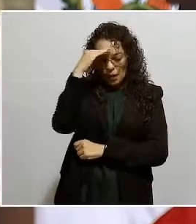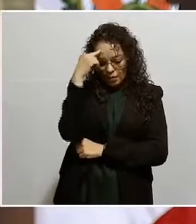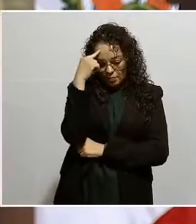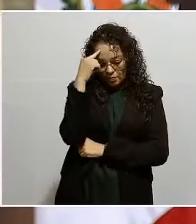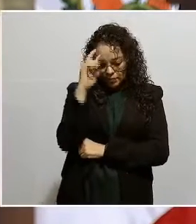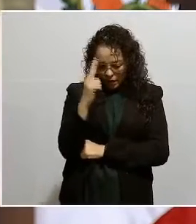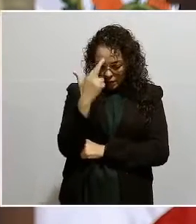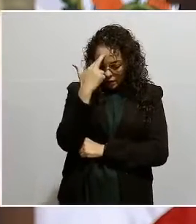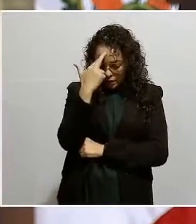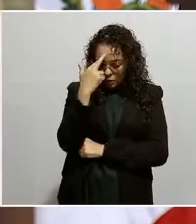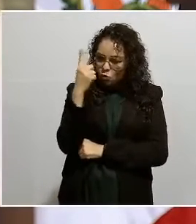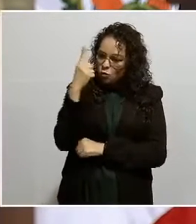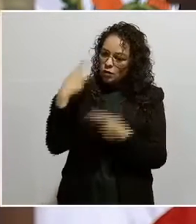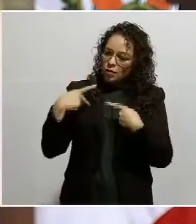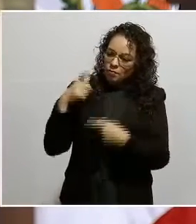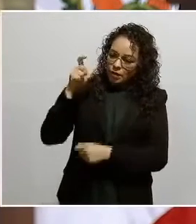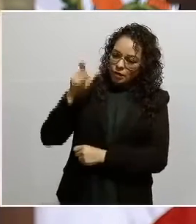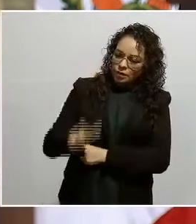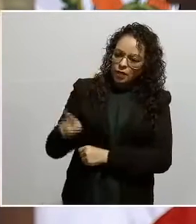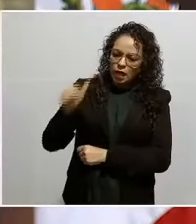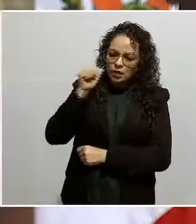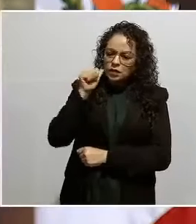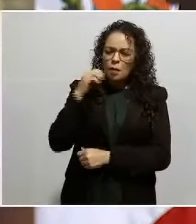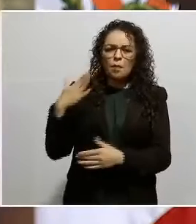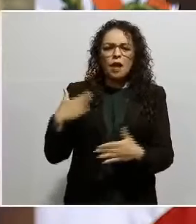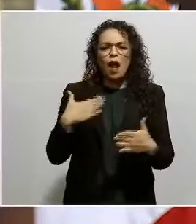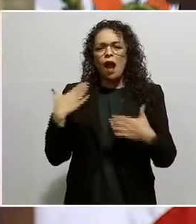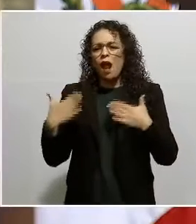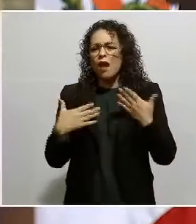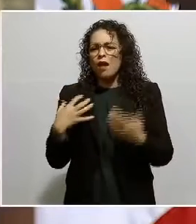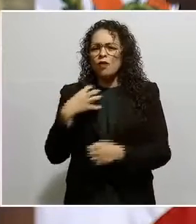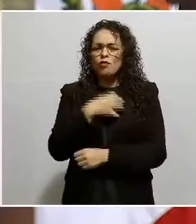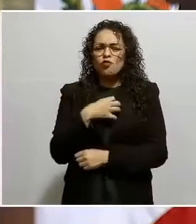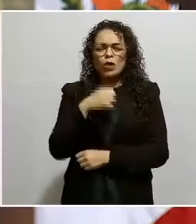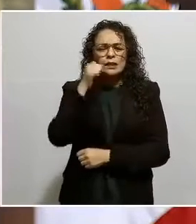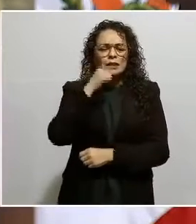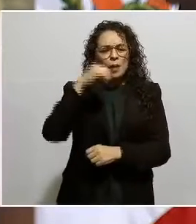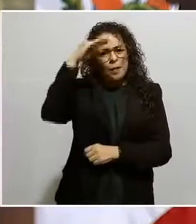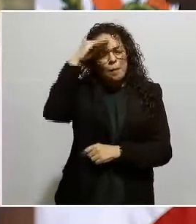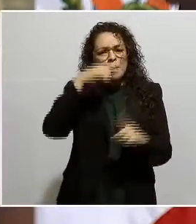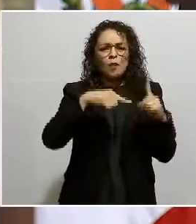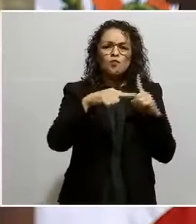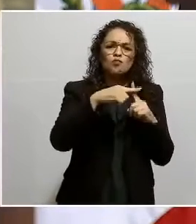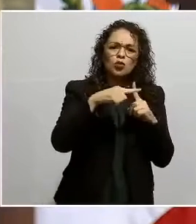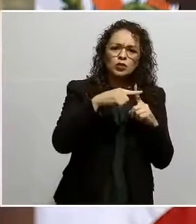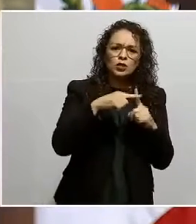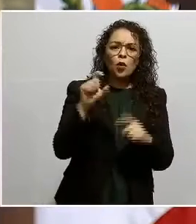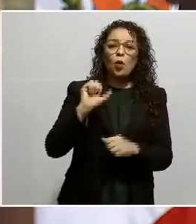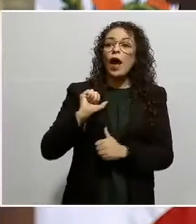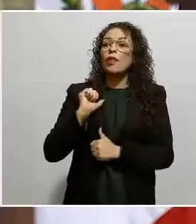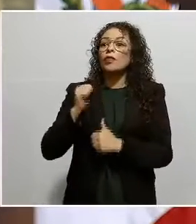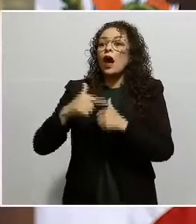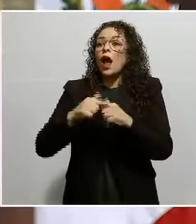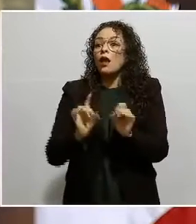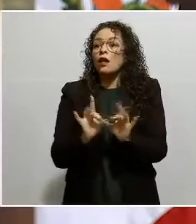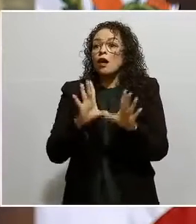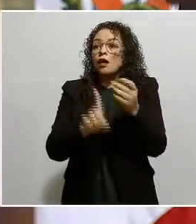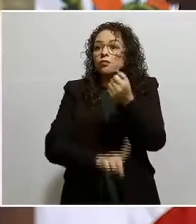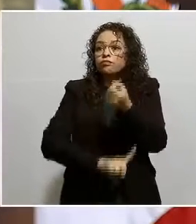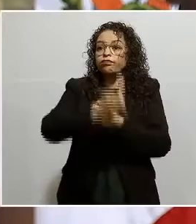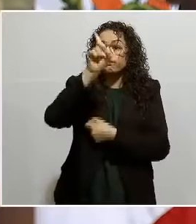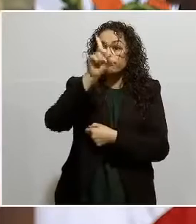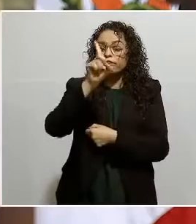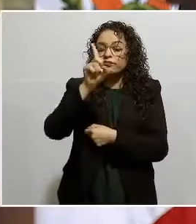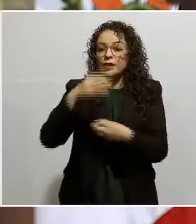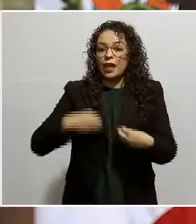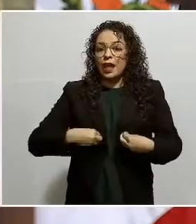su alegría, su optimismo, a las desgracias que suele entretejer la vida en todos